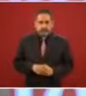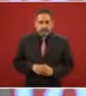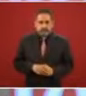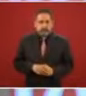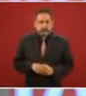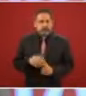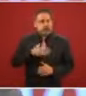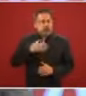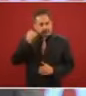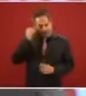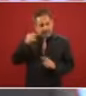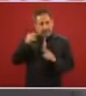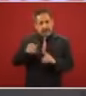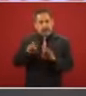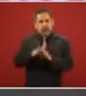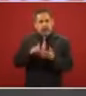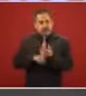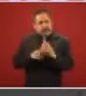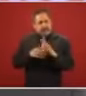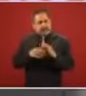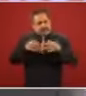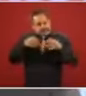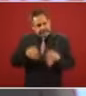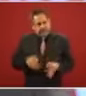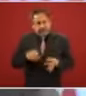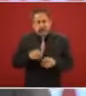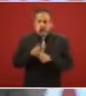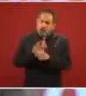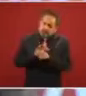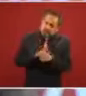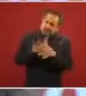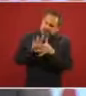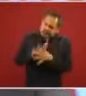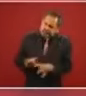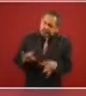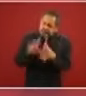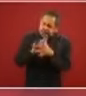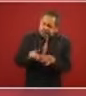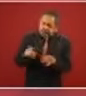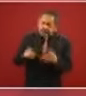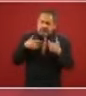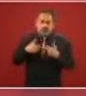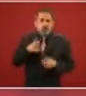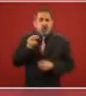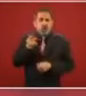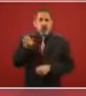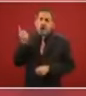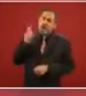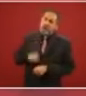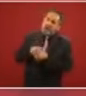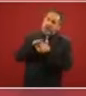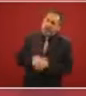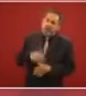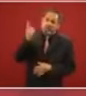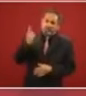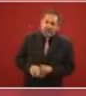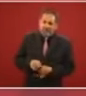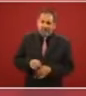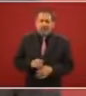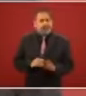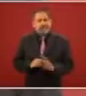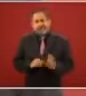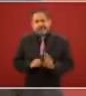soy partidario de convencer, de persuadir, no de imponer las cosas.